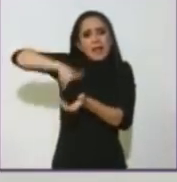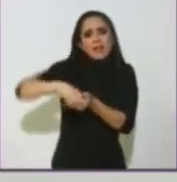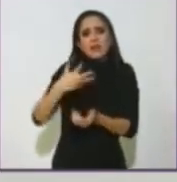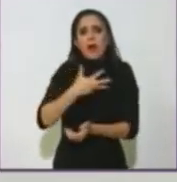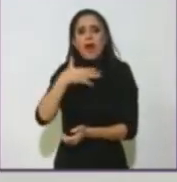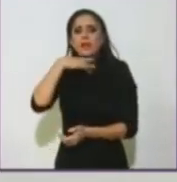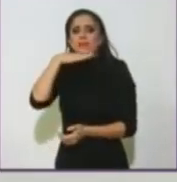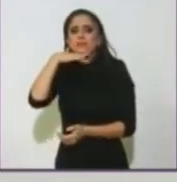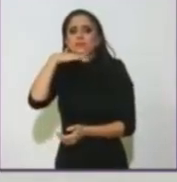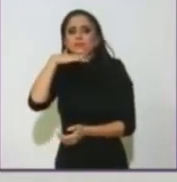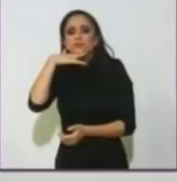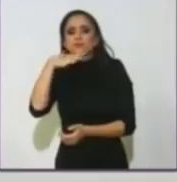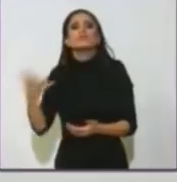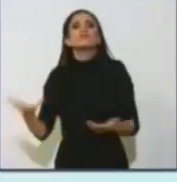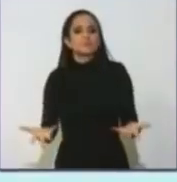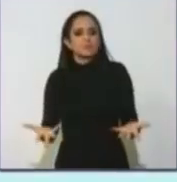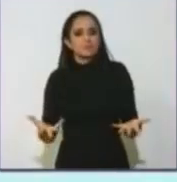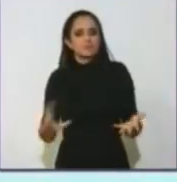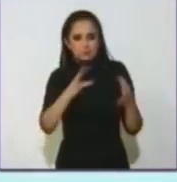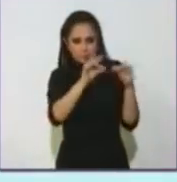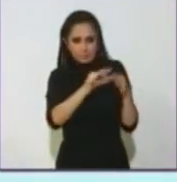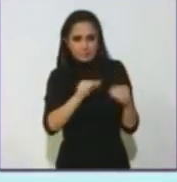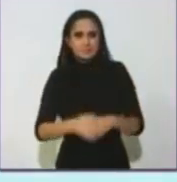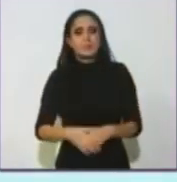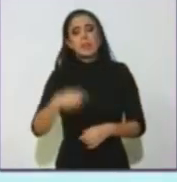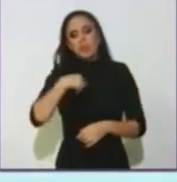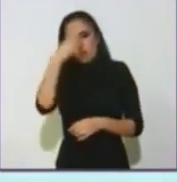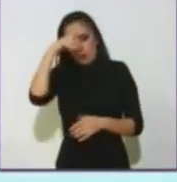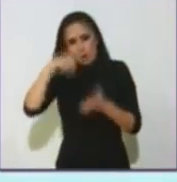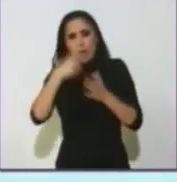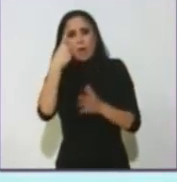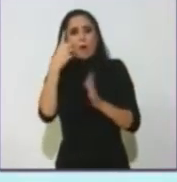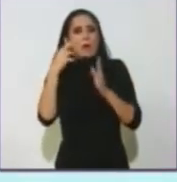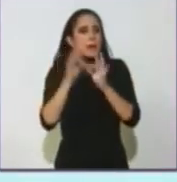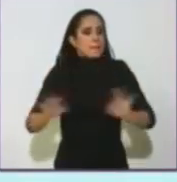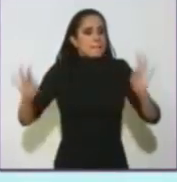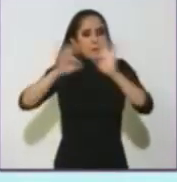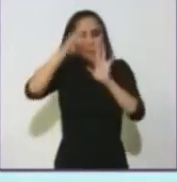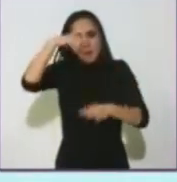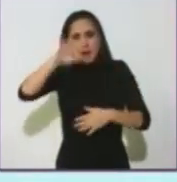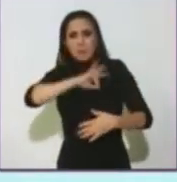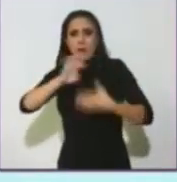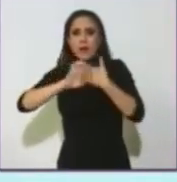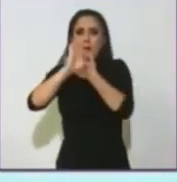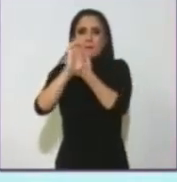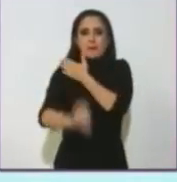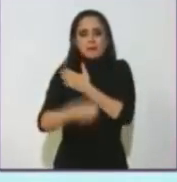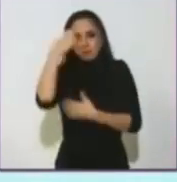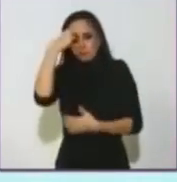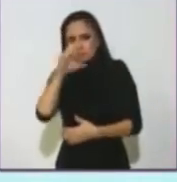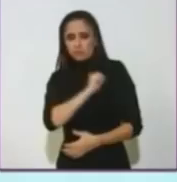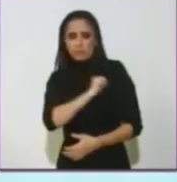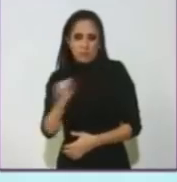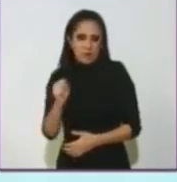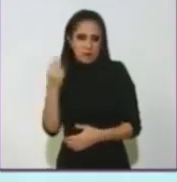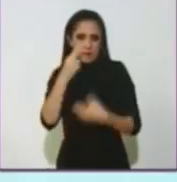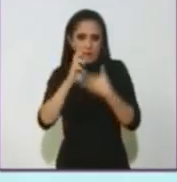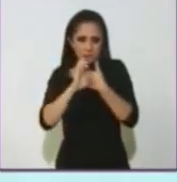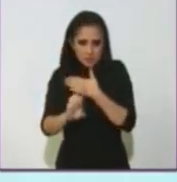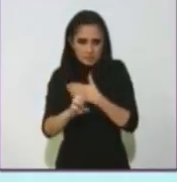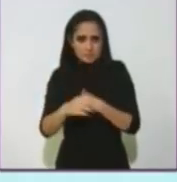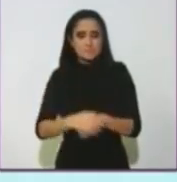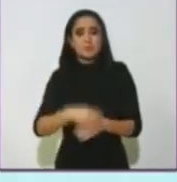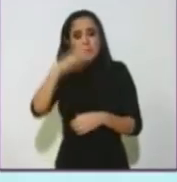una reflexión sobre eso yo creo que esta medida fundamental para la prevención del delito javier el hecho la